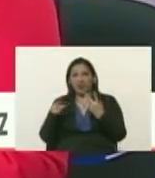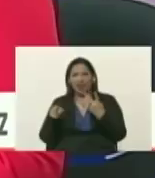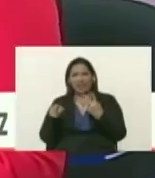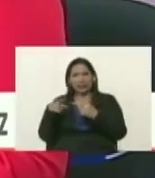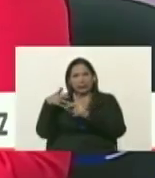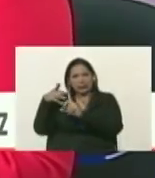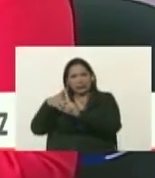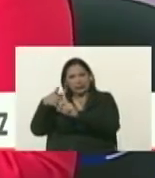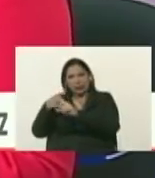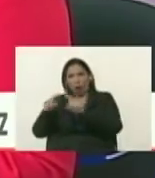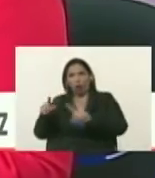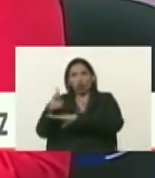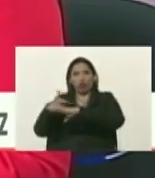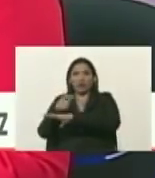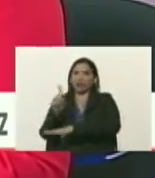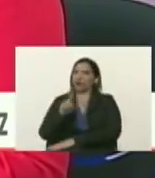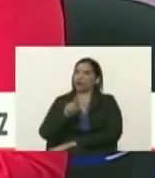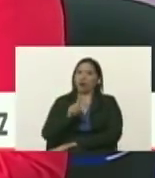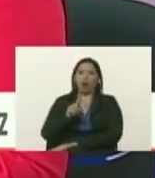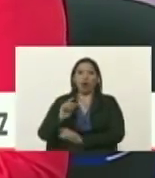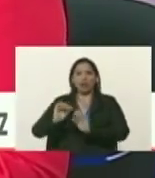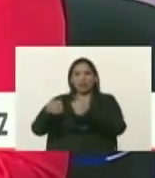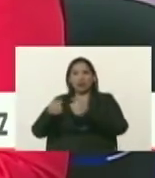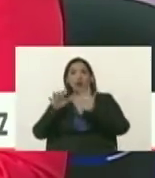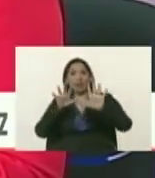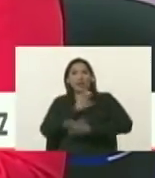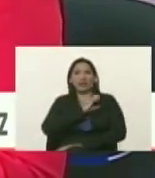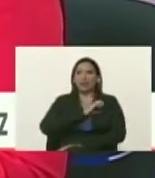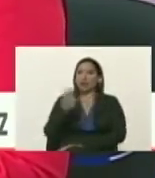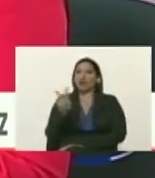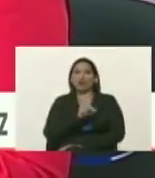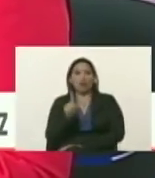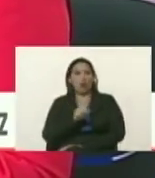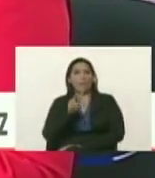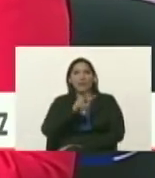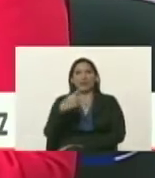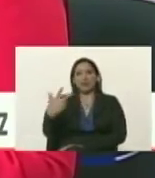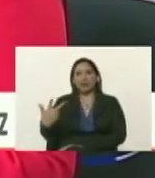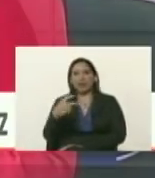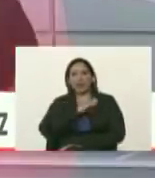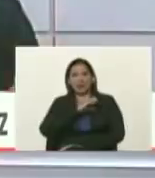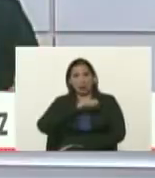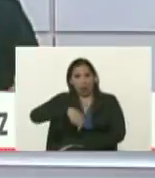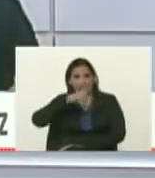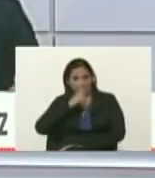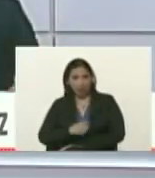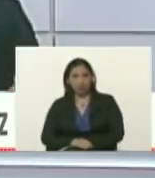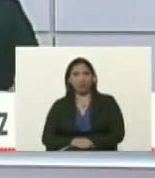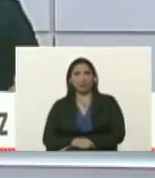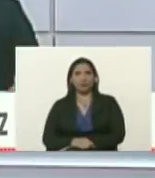este paragobierno no se dio el 10 de enero ni el 23 de enero de este año.